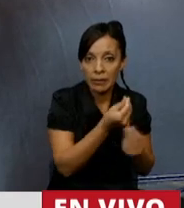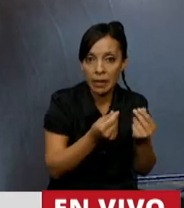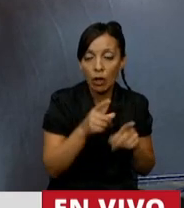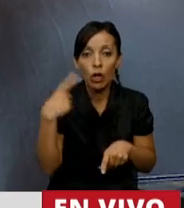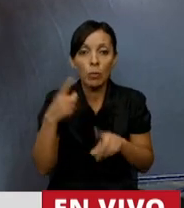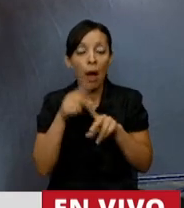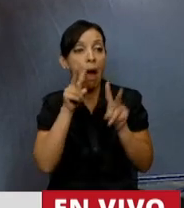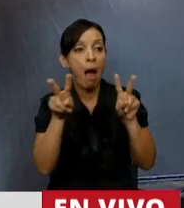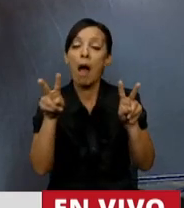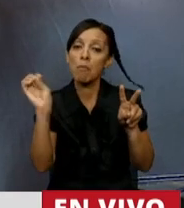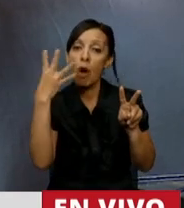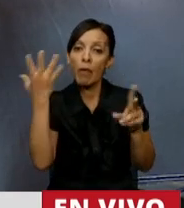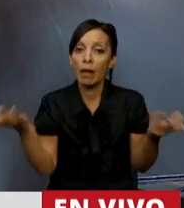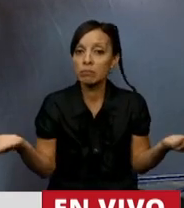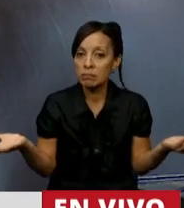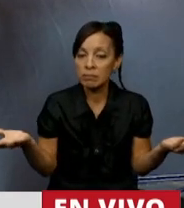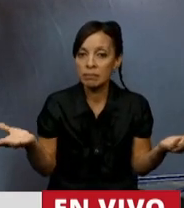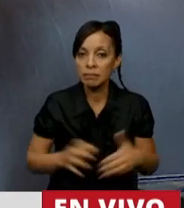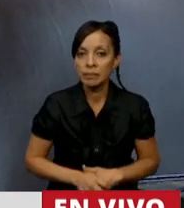moda. Ahora,